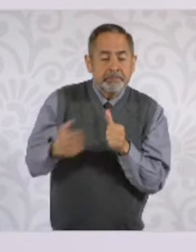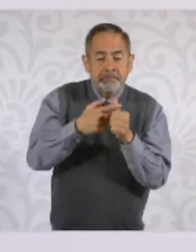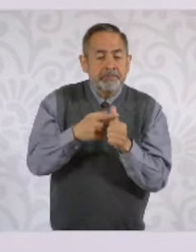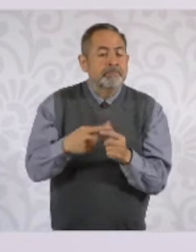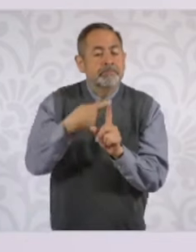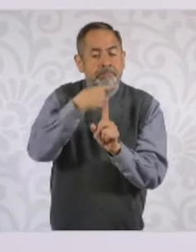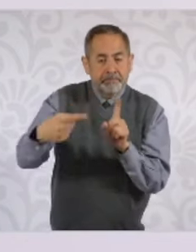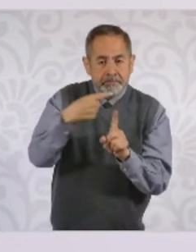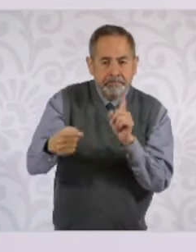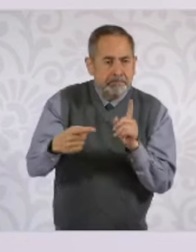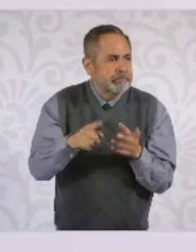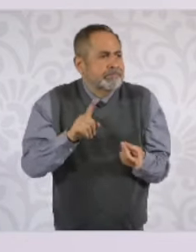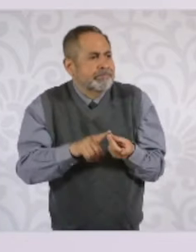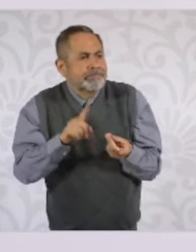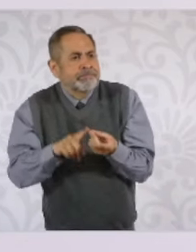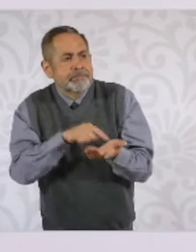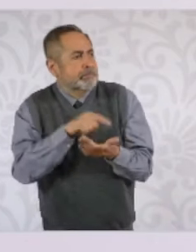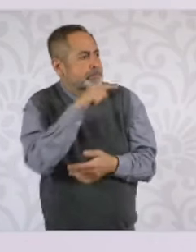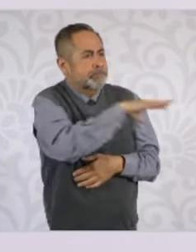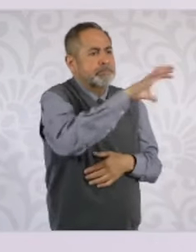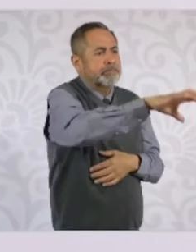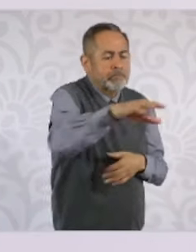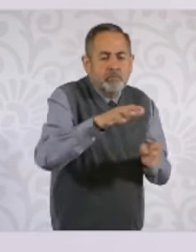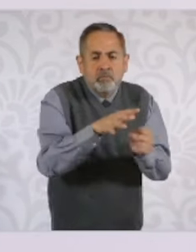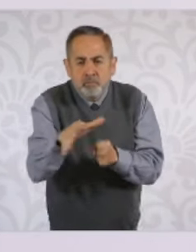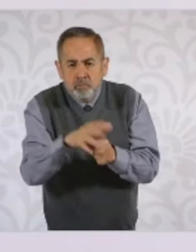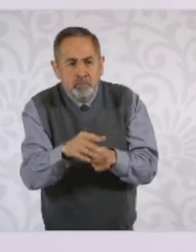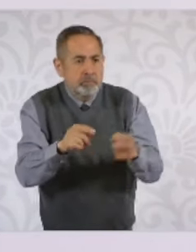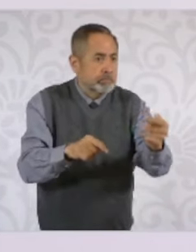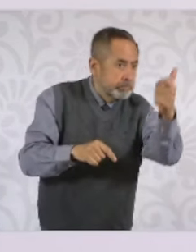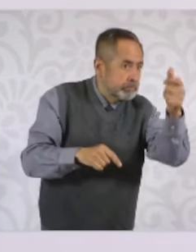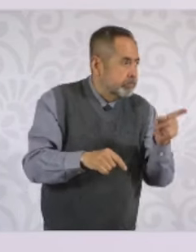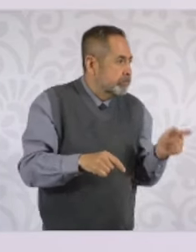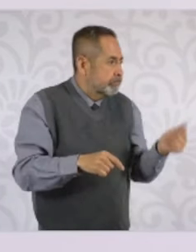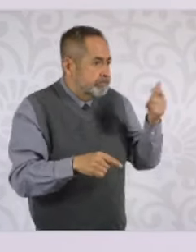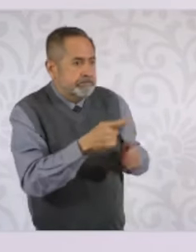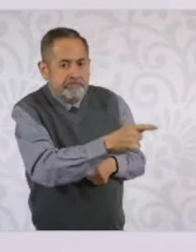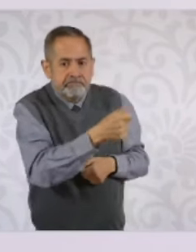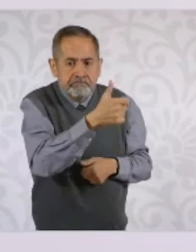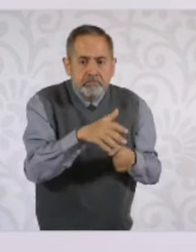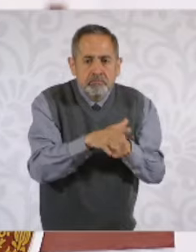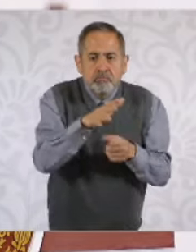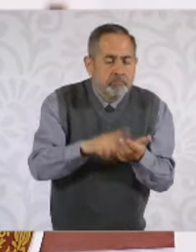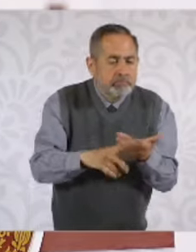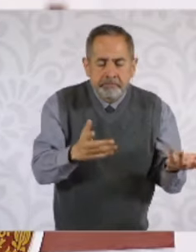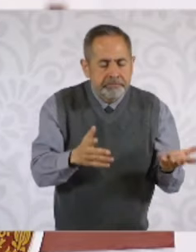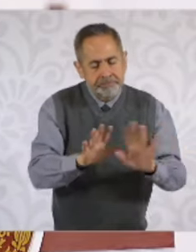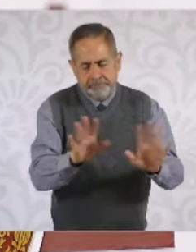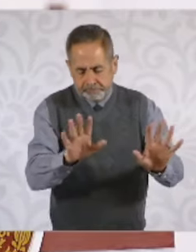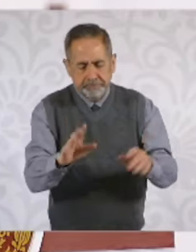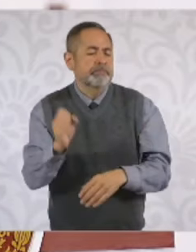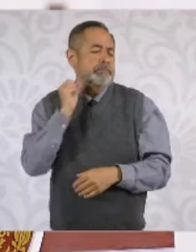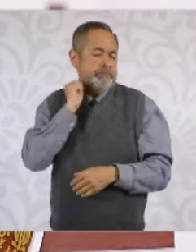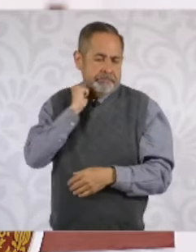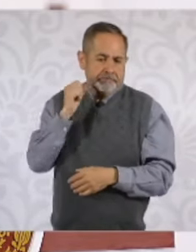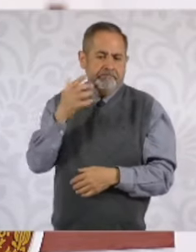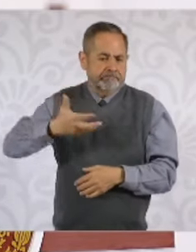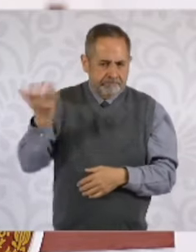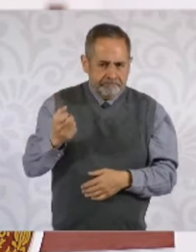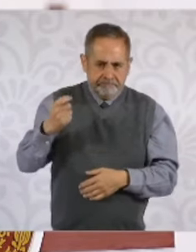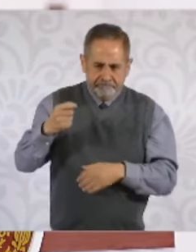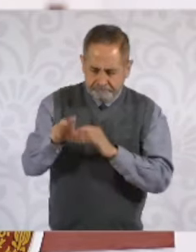cada especialización por materia. Y bien, ¿qué pasó el sábado? En